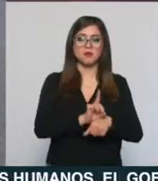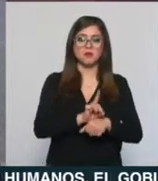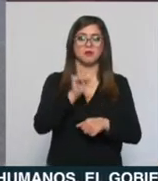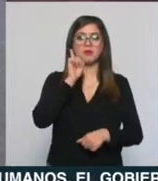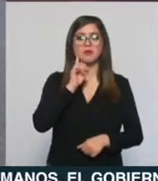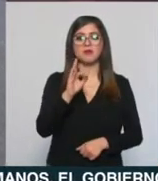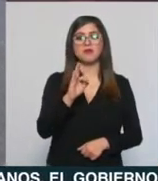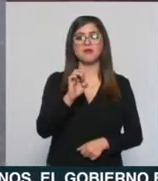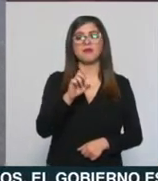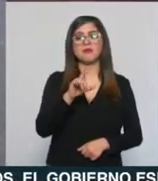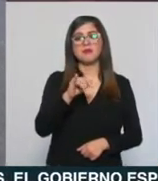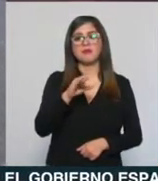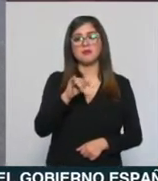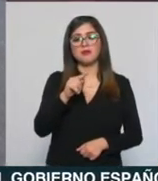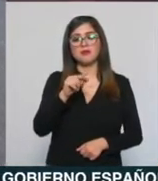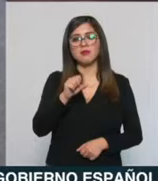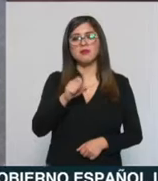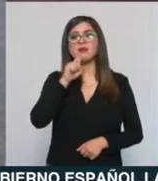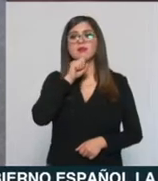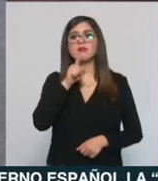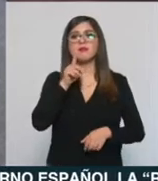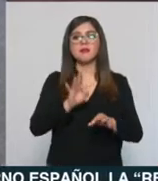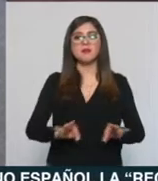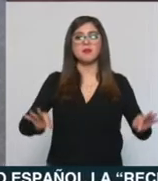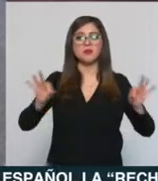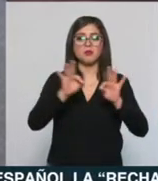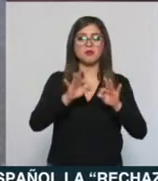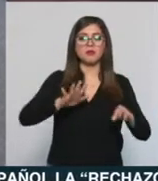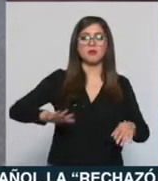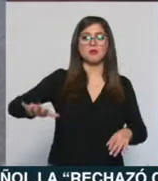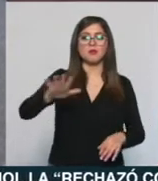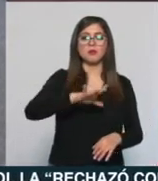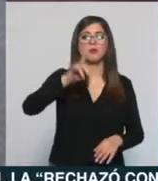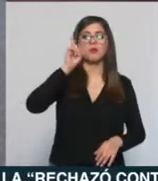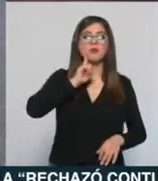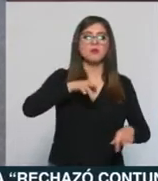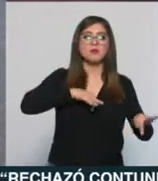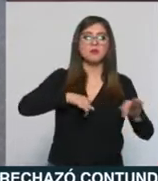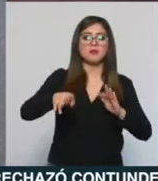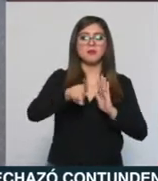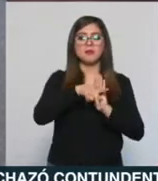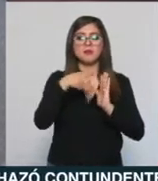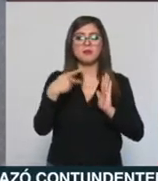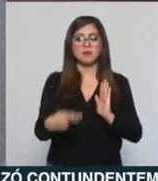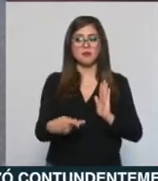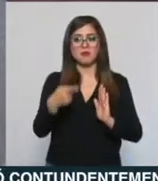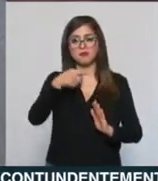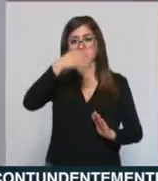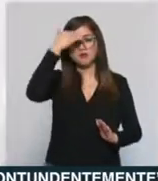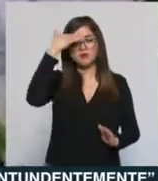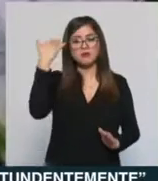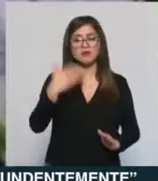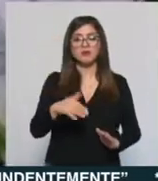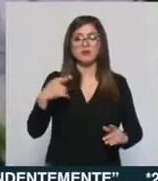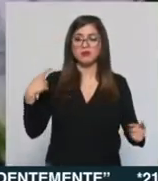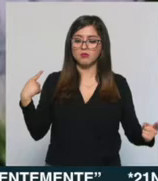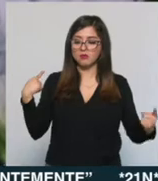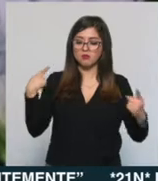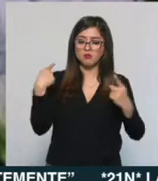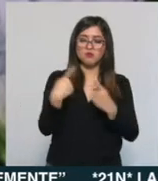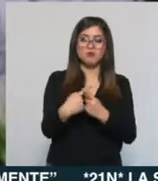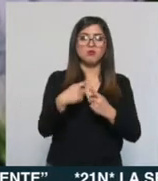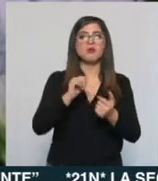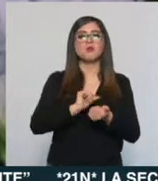que es tan importante para las mujeres periodistas en estos momentos que pues como ustedes saben ha sido